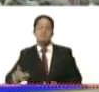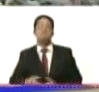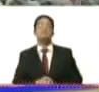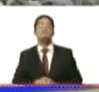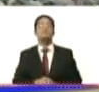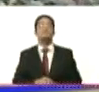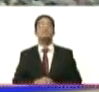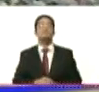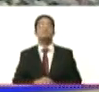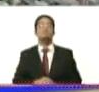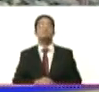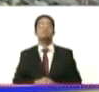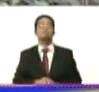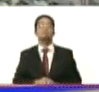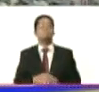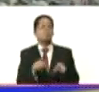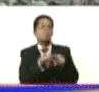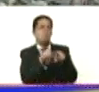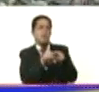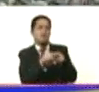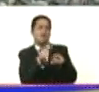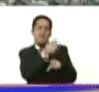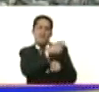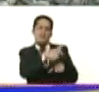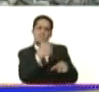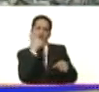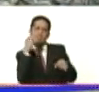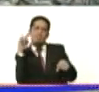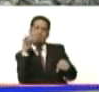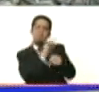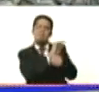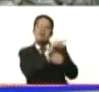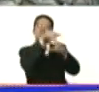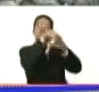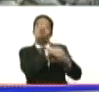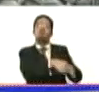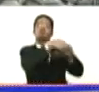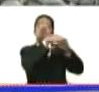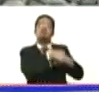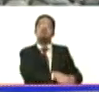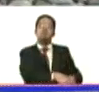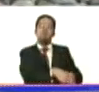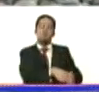Entre el engaño y la represión, como dijera el libertador,